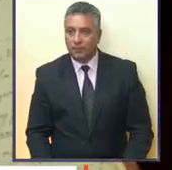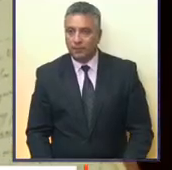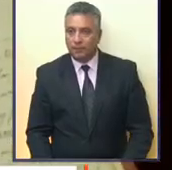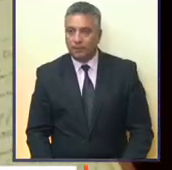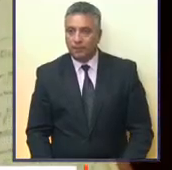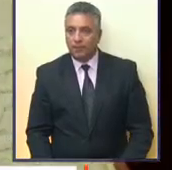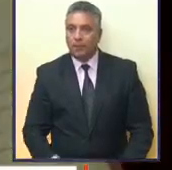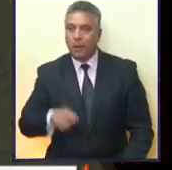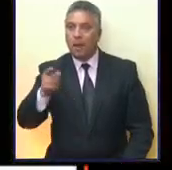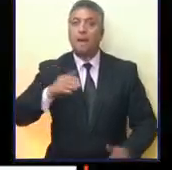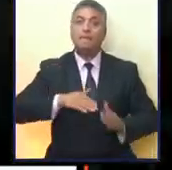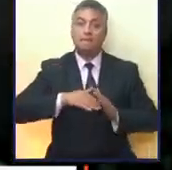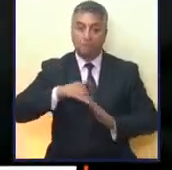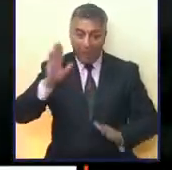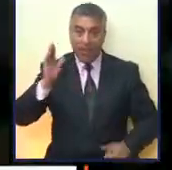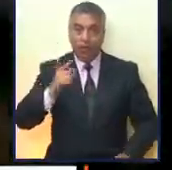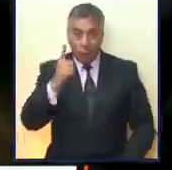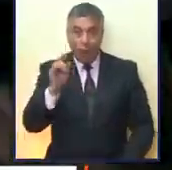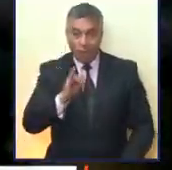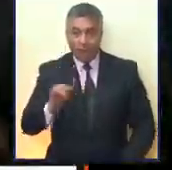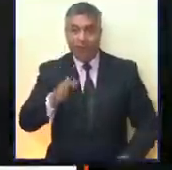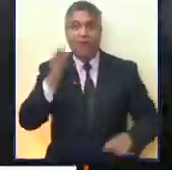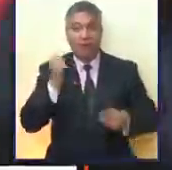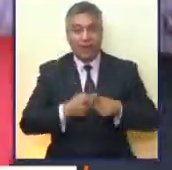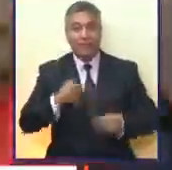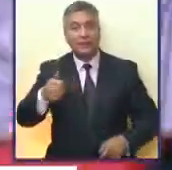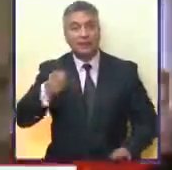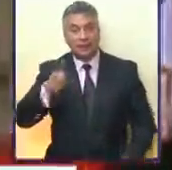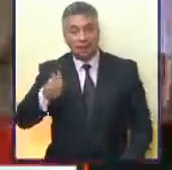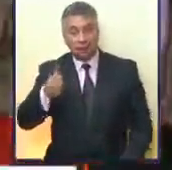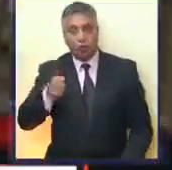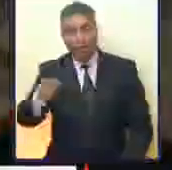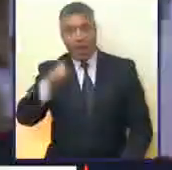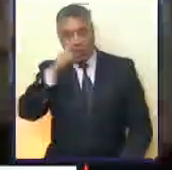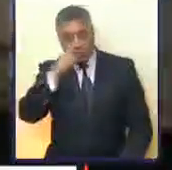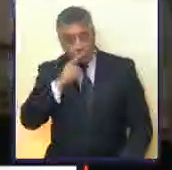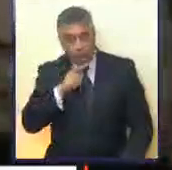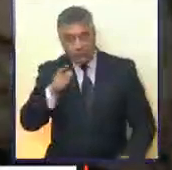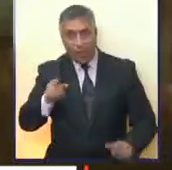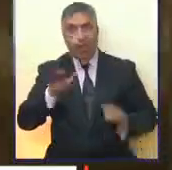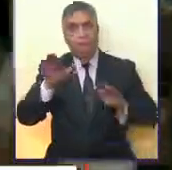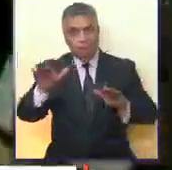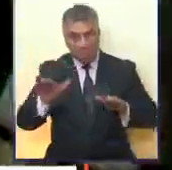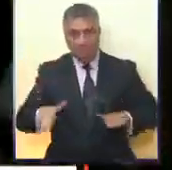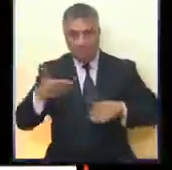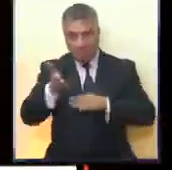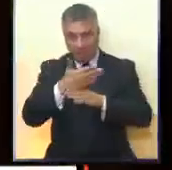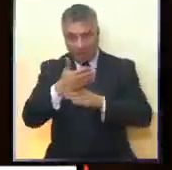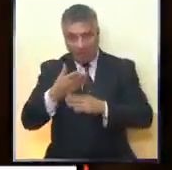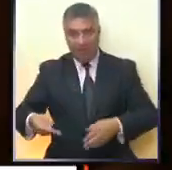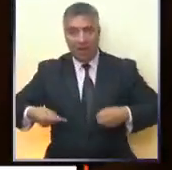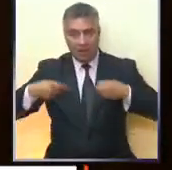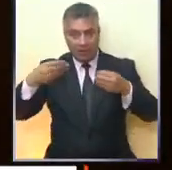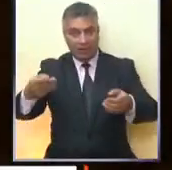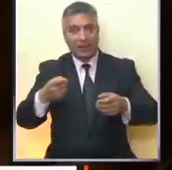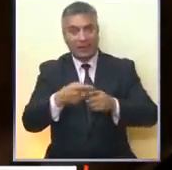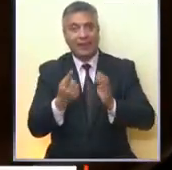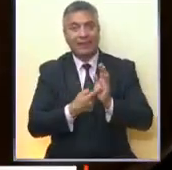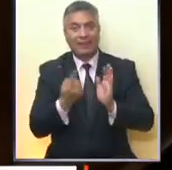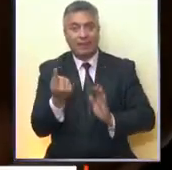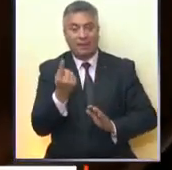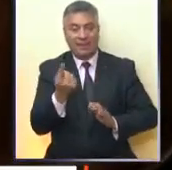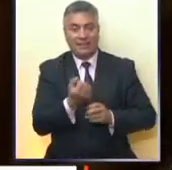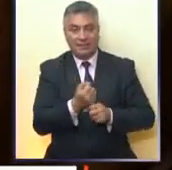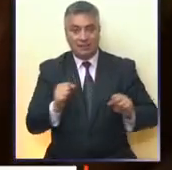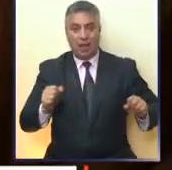En más de una ocasión, la exdirectora del Museo de Historia Nacional, la misma a quien devolvieron la bandera de la independencia, solicitó por